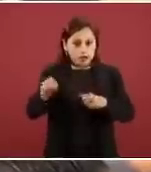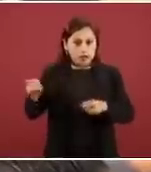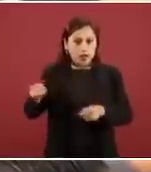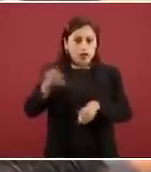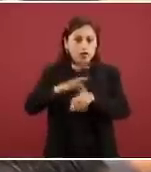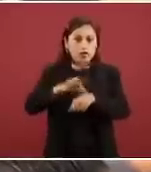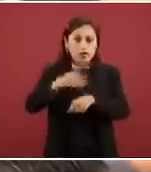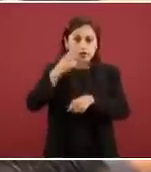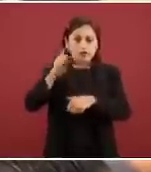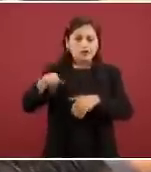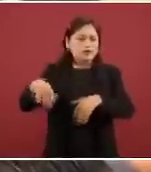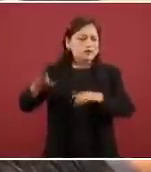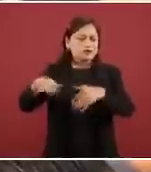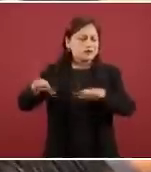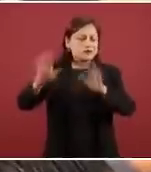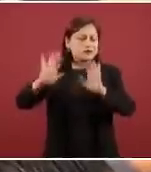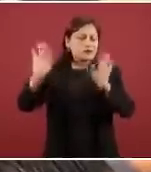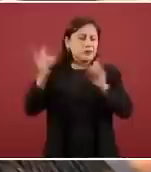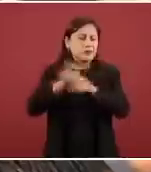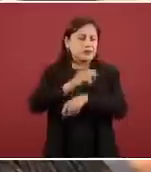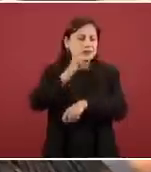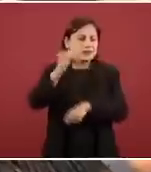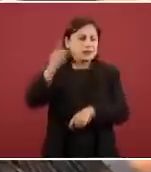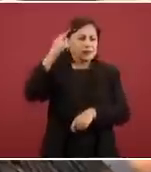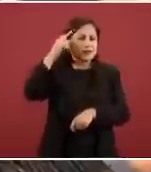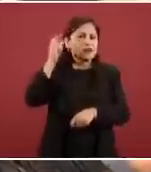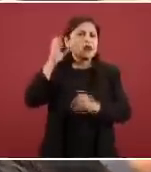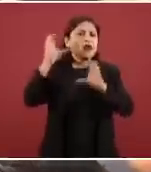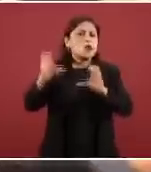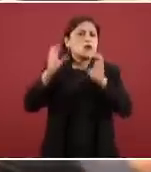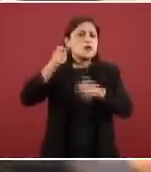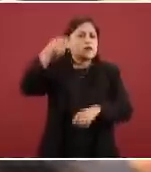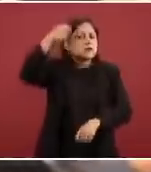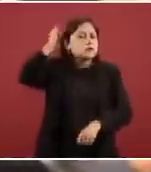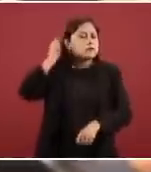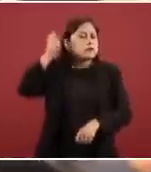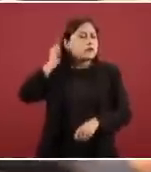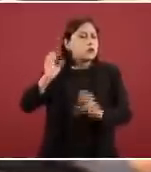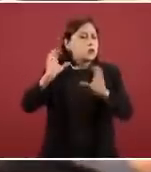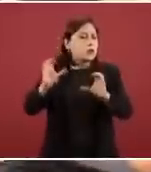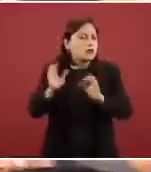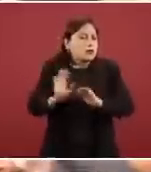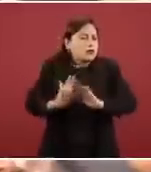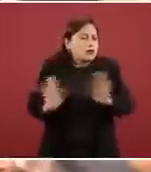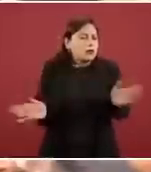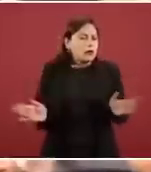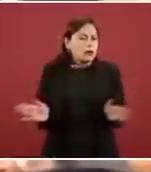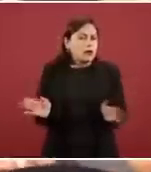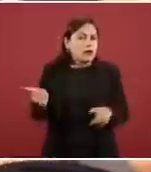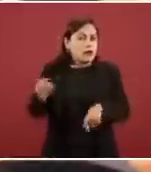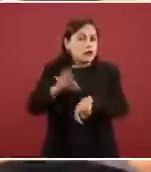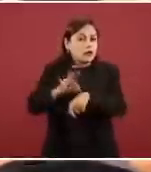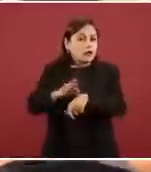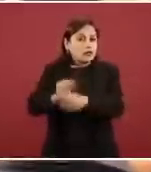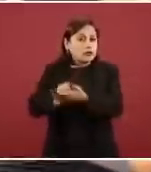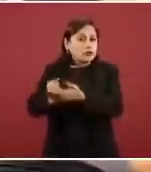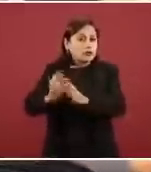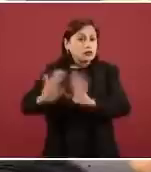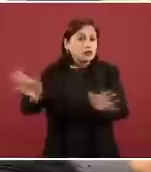hombre, nada más tienes que tener cuidado para peinarte. Y se la dejaron, se le hizo